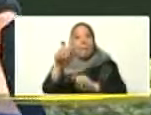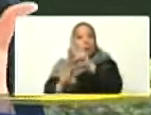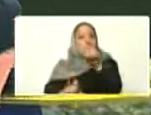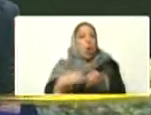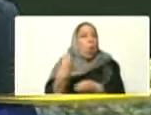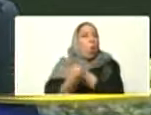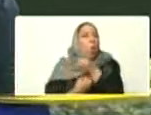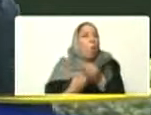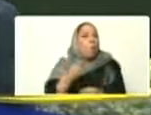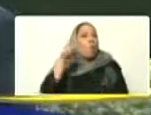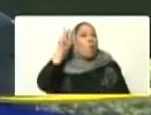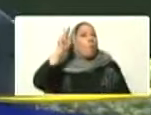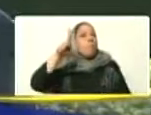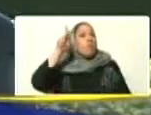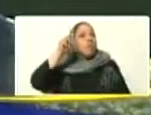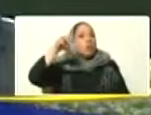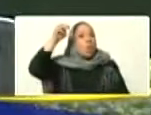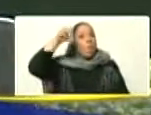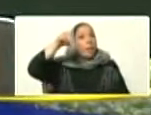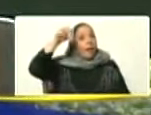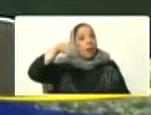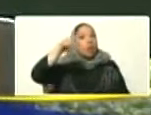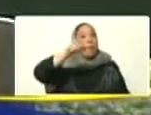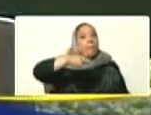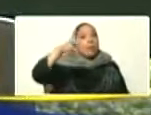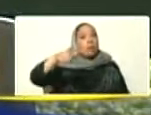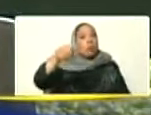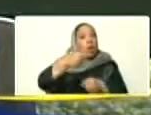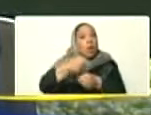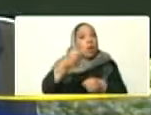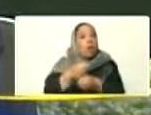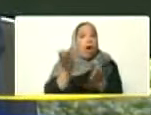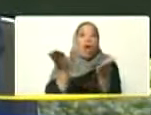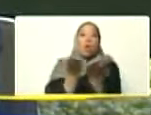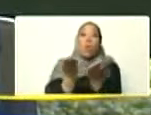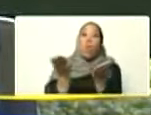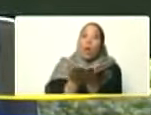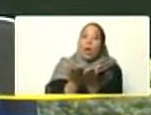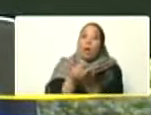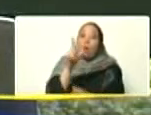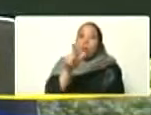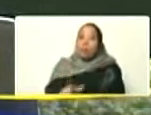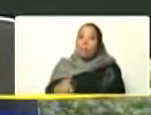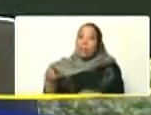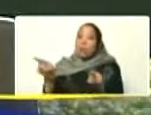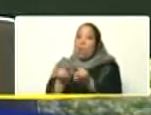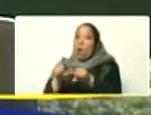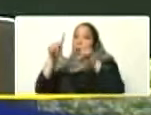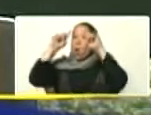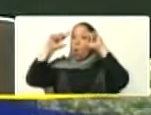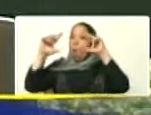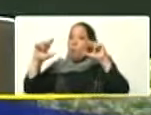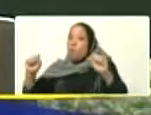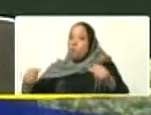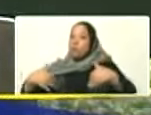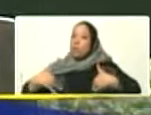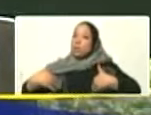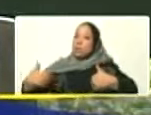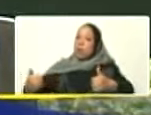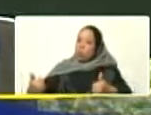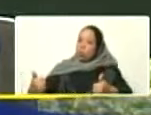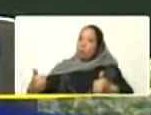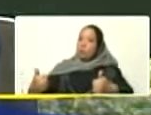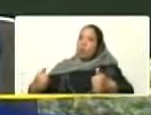está el personal de salud y los servicios que asisten a cada una de las dos plataformas. En el caso de las escuelas, comenzamos por los techos, la